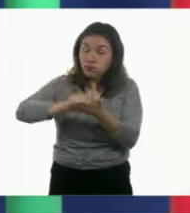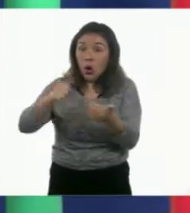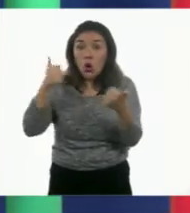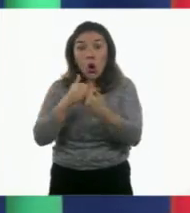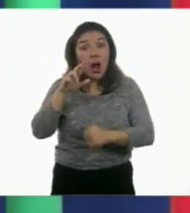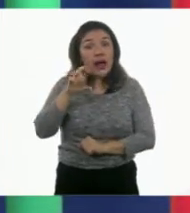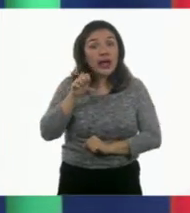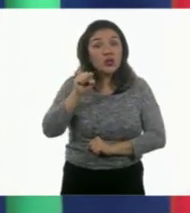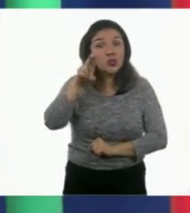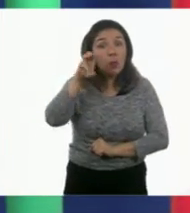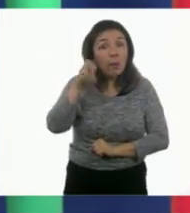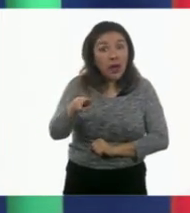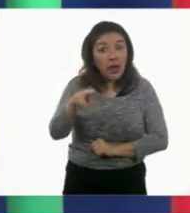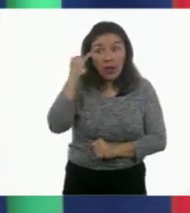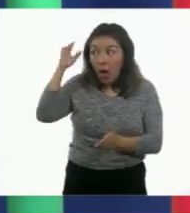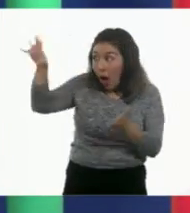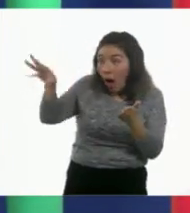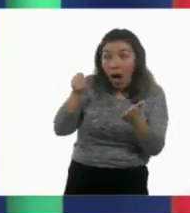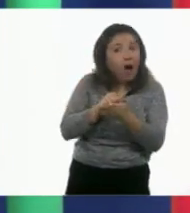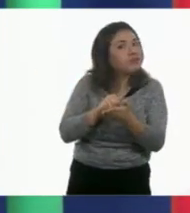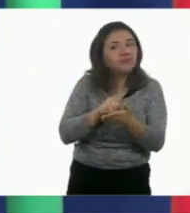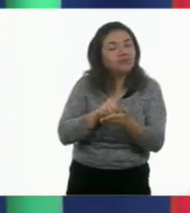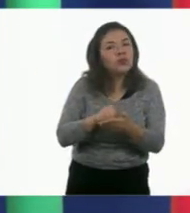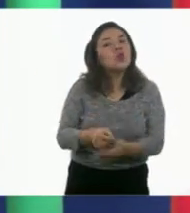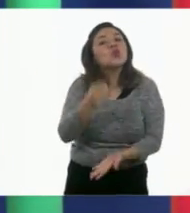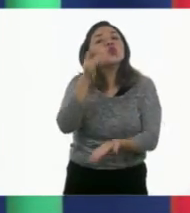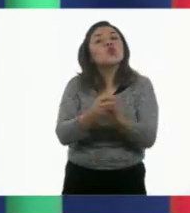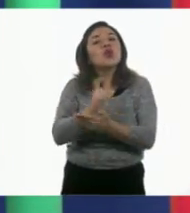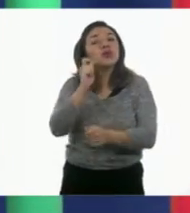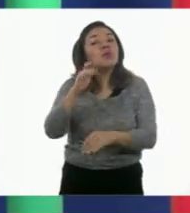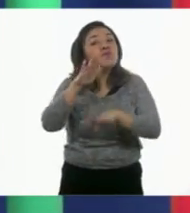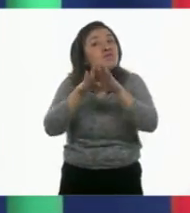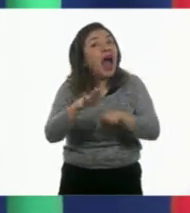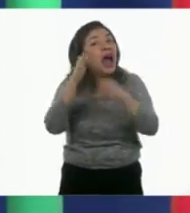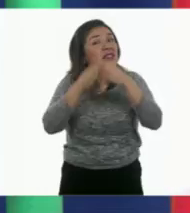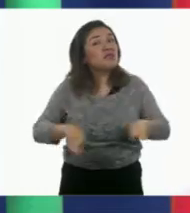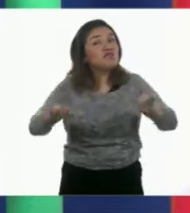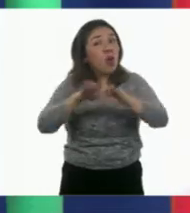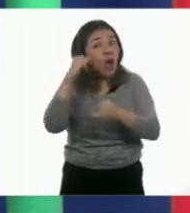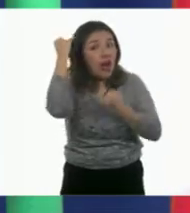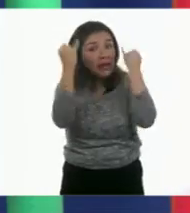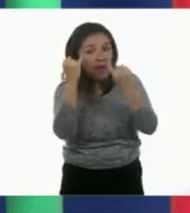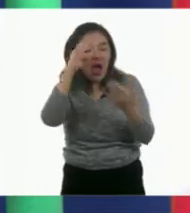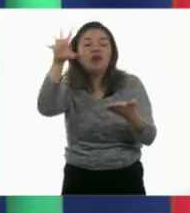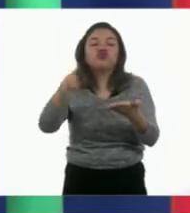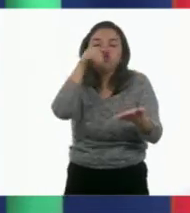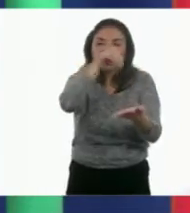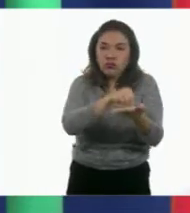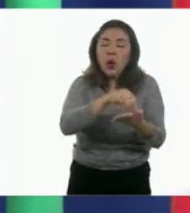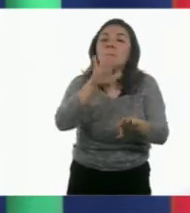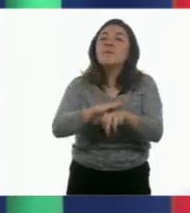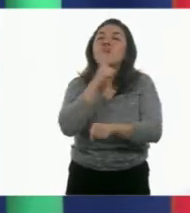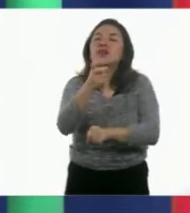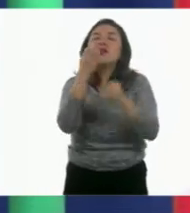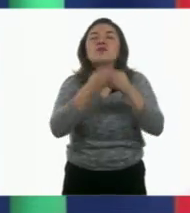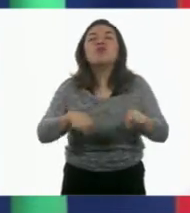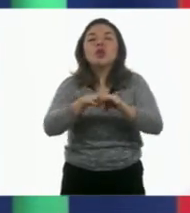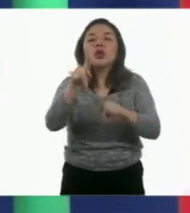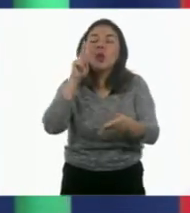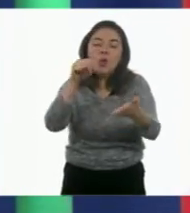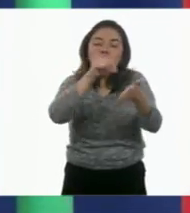resumen, solo se escriben las ideas principales. Por eso es importante